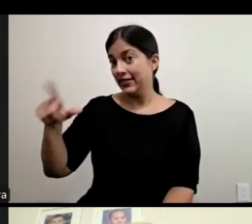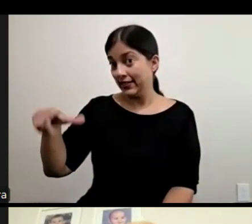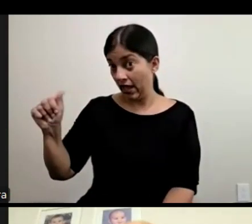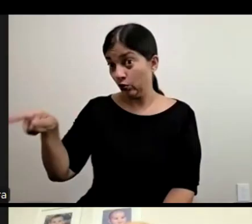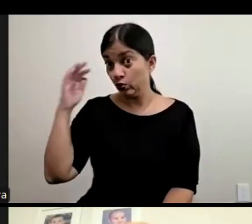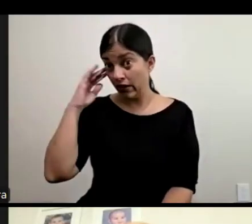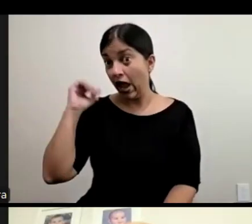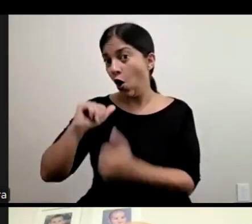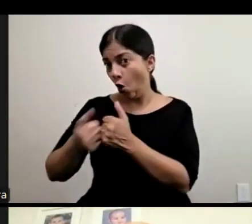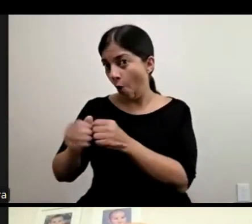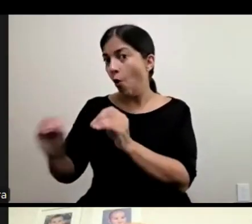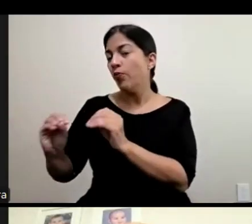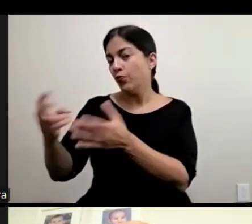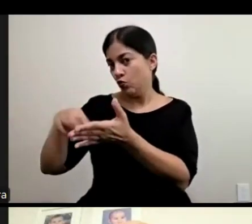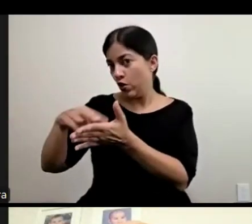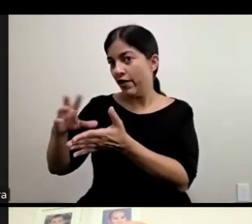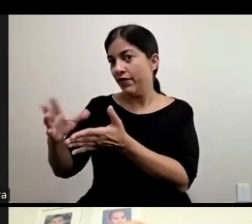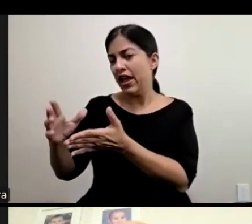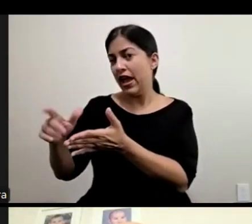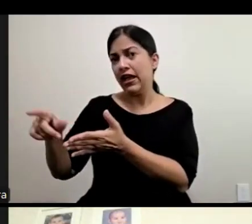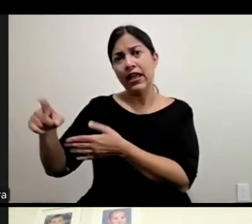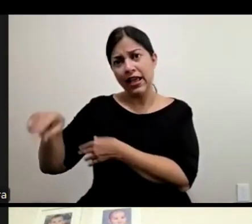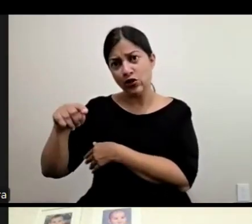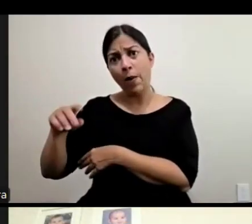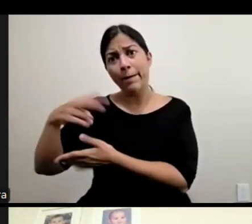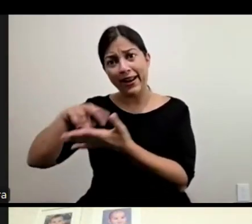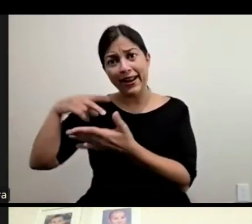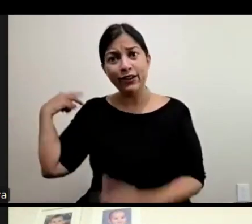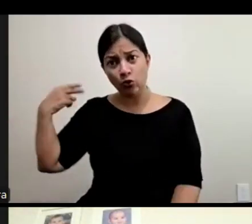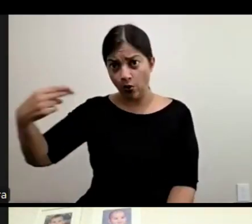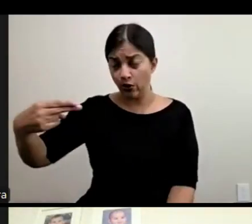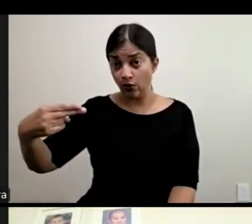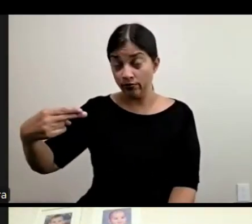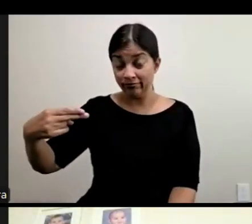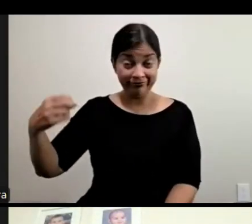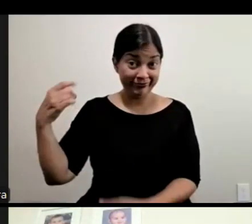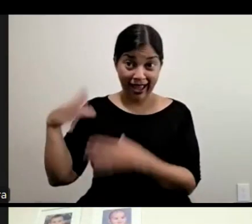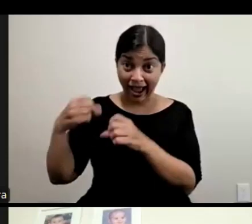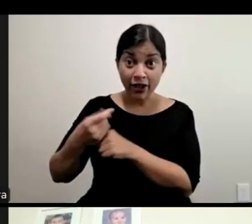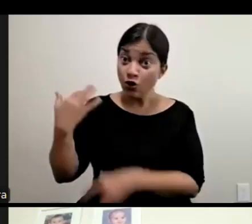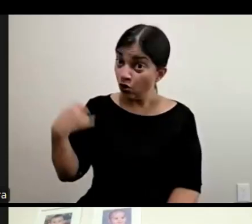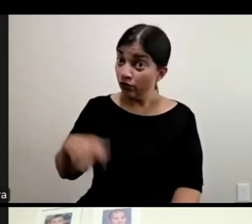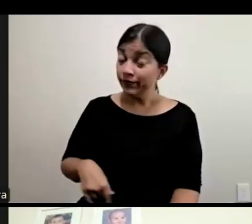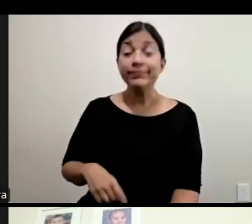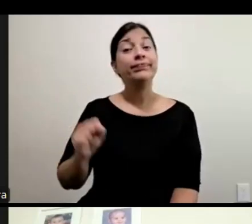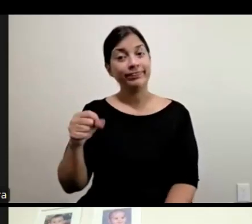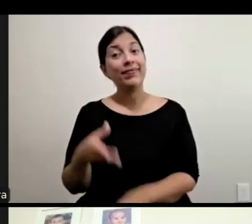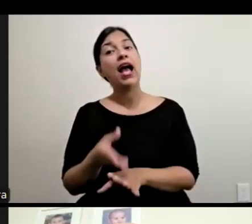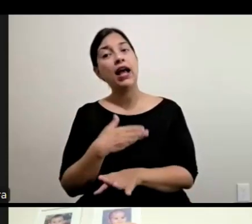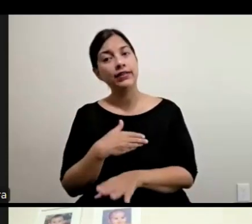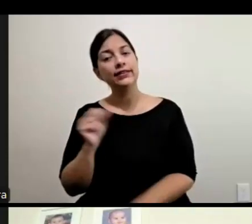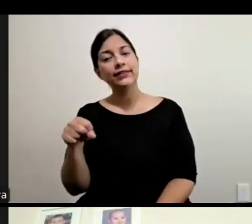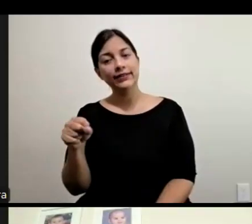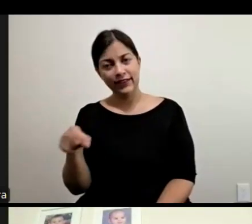cómo coreografiar este tipo de baile histórico años Sí, atrás. sí. Anterior El a gustito, estudiar tenía el